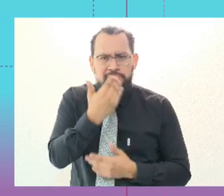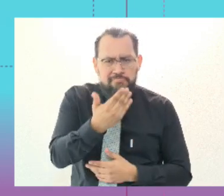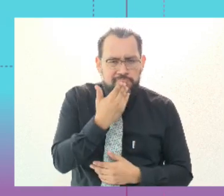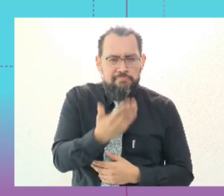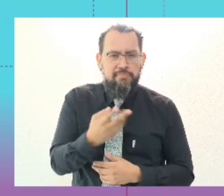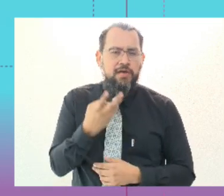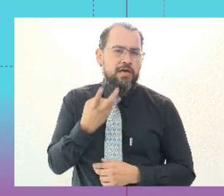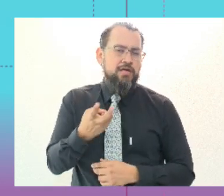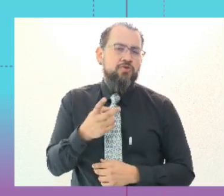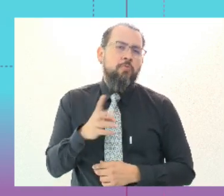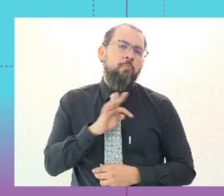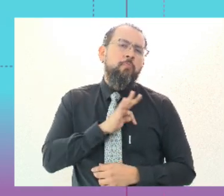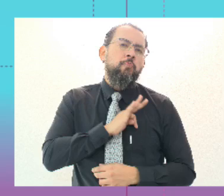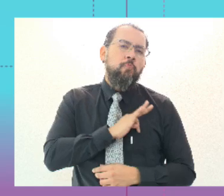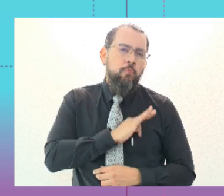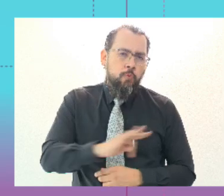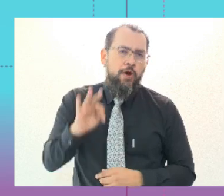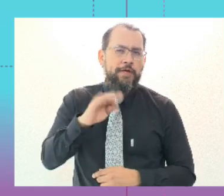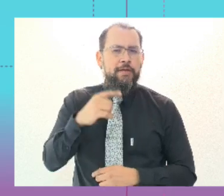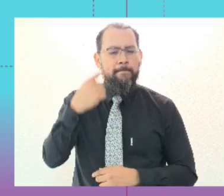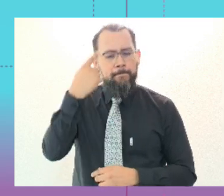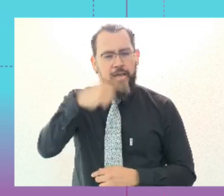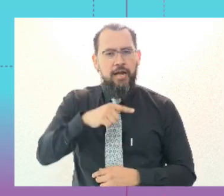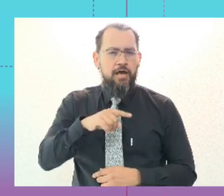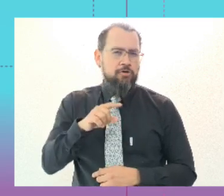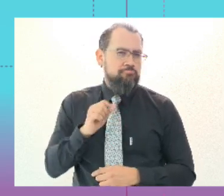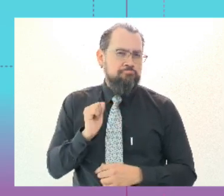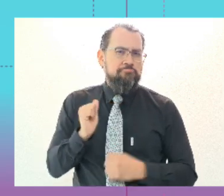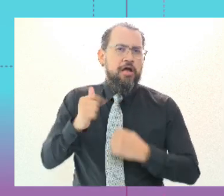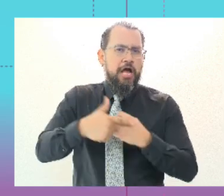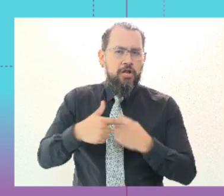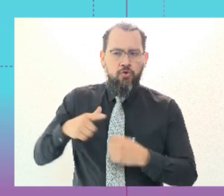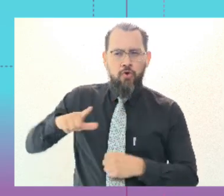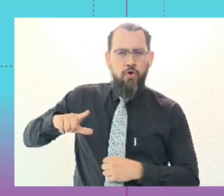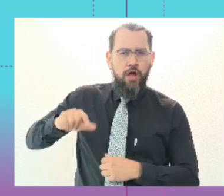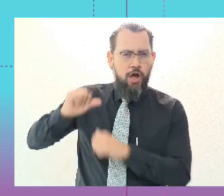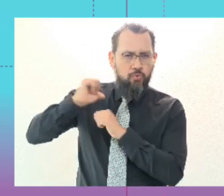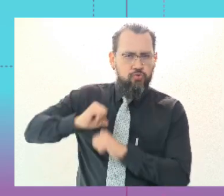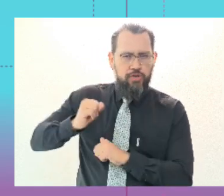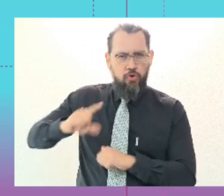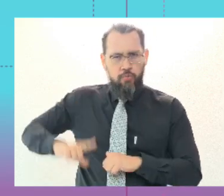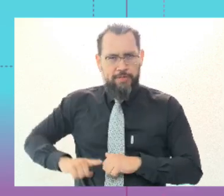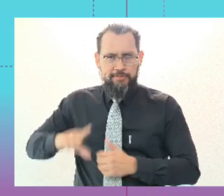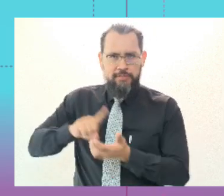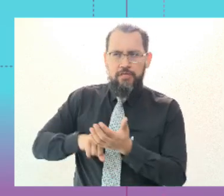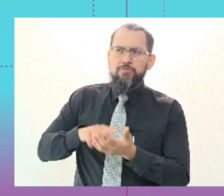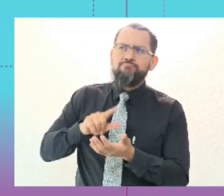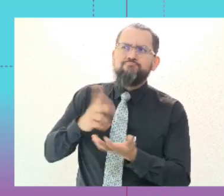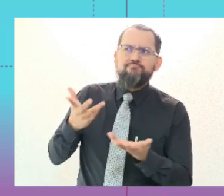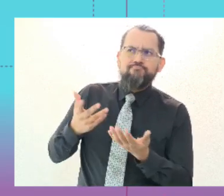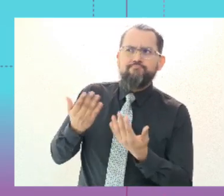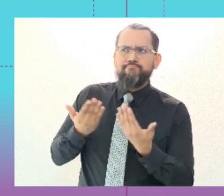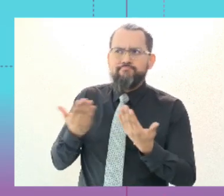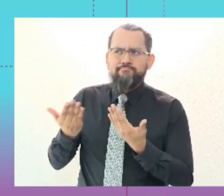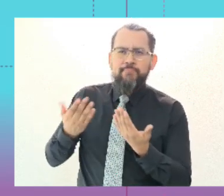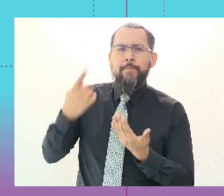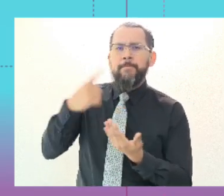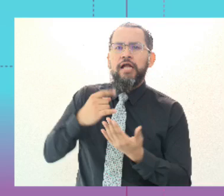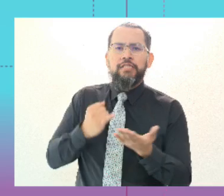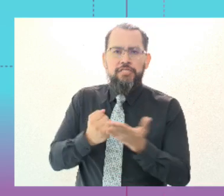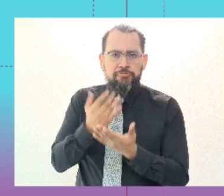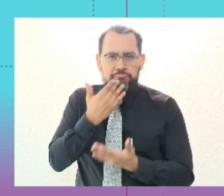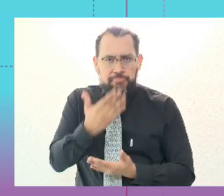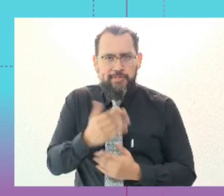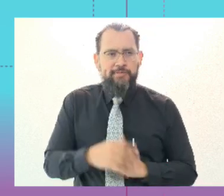informadas y poder influir en la toma de decisiones de las autoridades. Entonces, voy a